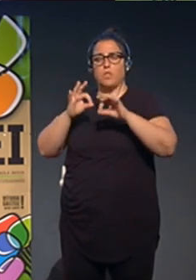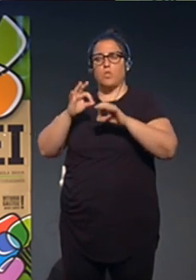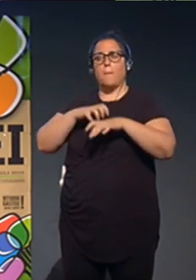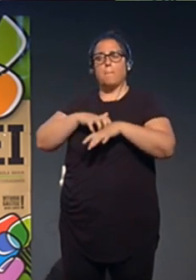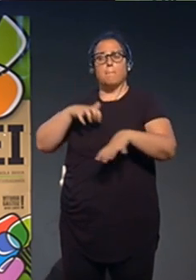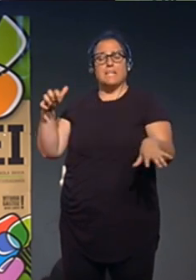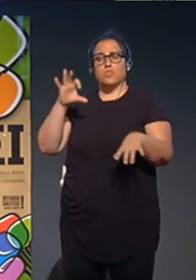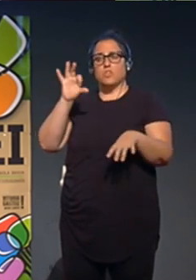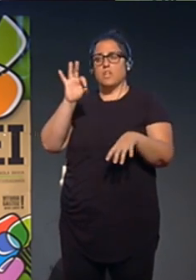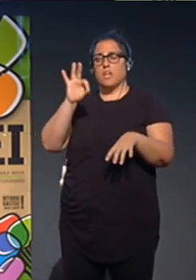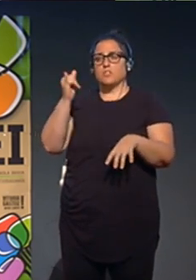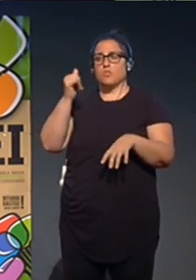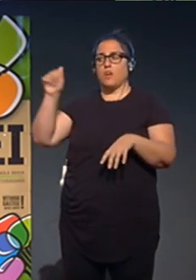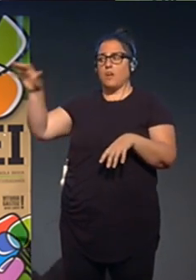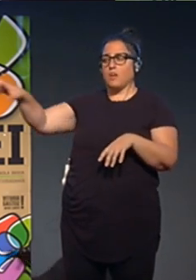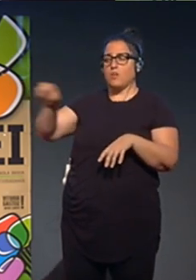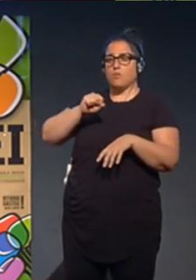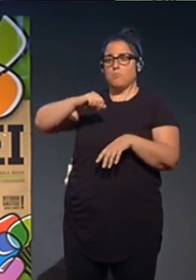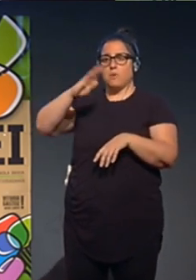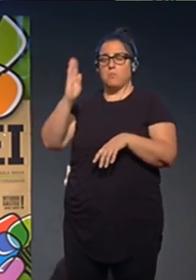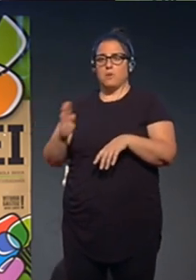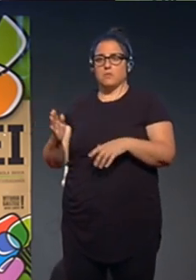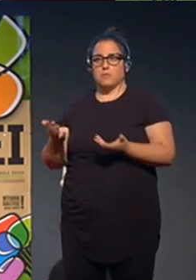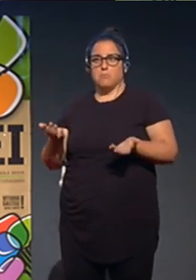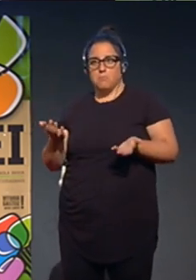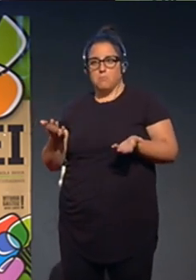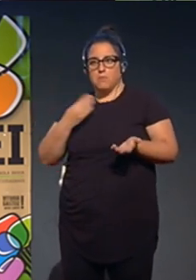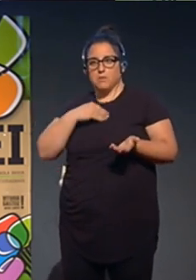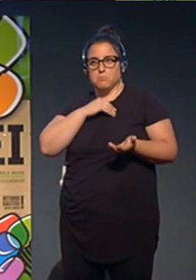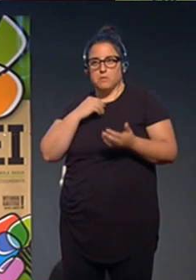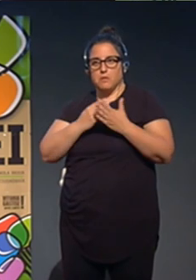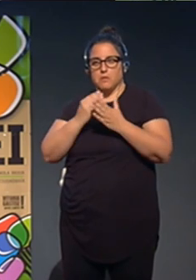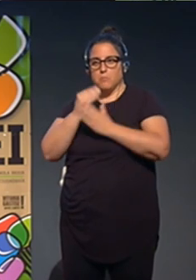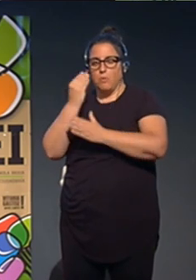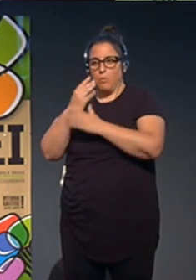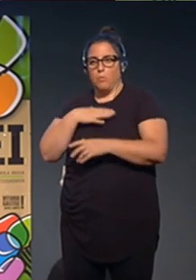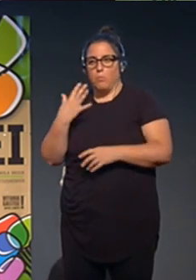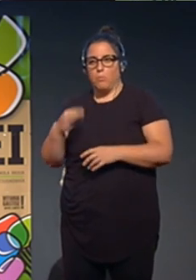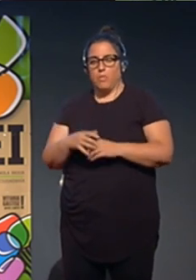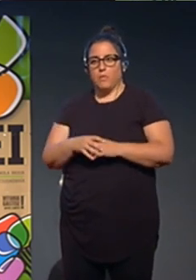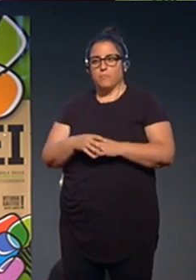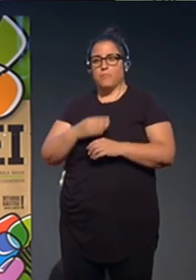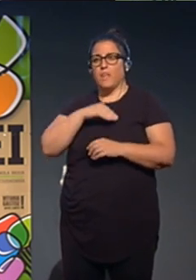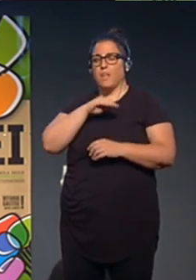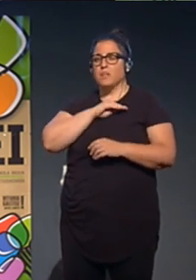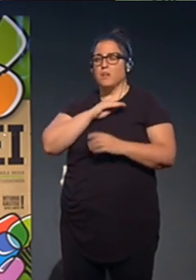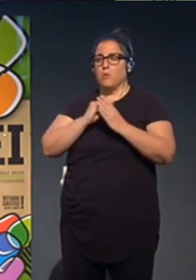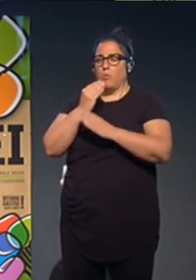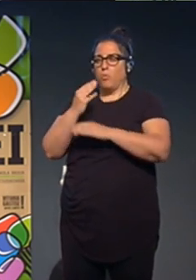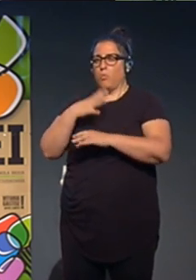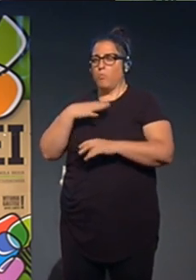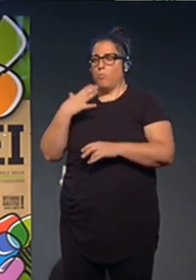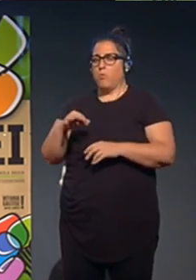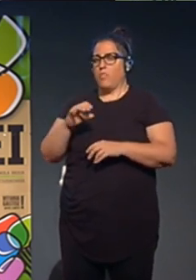Brasil y sin embargo di por qué Si en España se puede producir no se produce en España producirla te va a costar el doble triple y cuatro veces